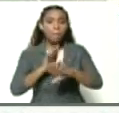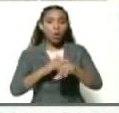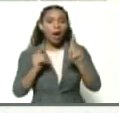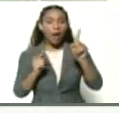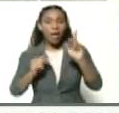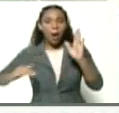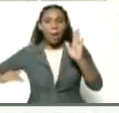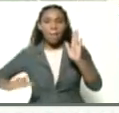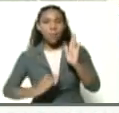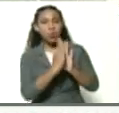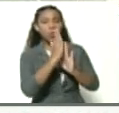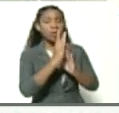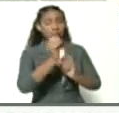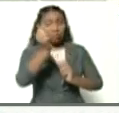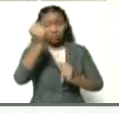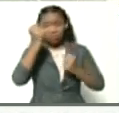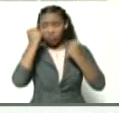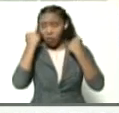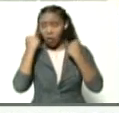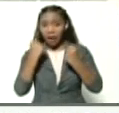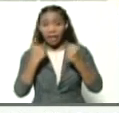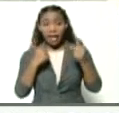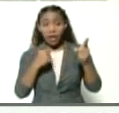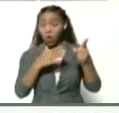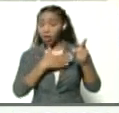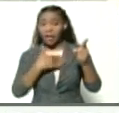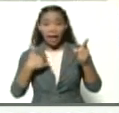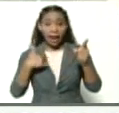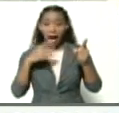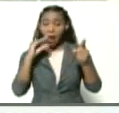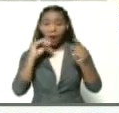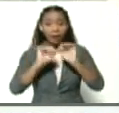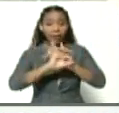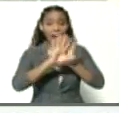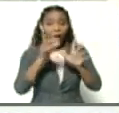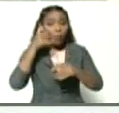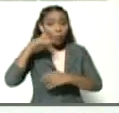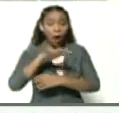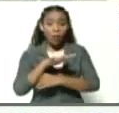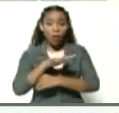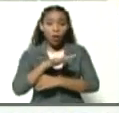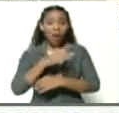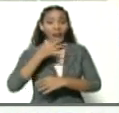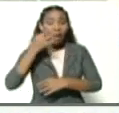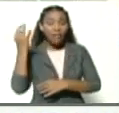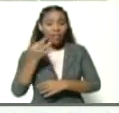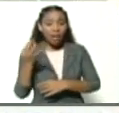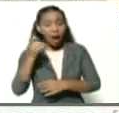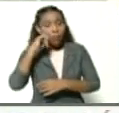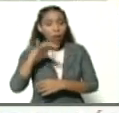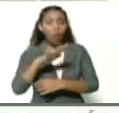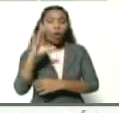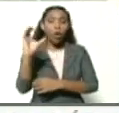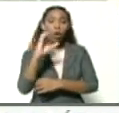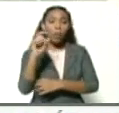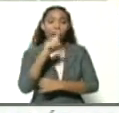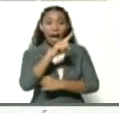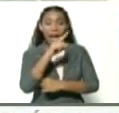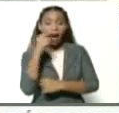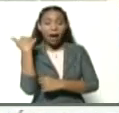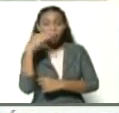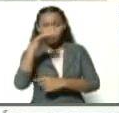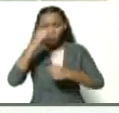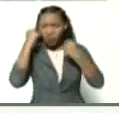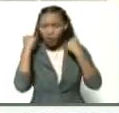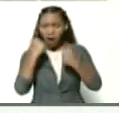repunte brutal. Y no han querido hablarle claro al pueblo de Colombia y decirle la verdad al pueblo de Colombia. Hay un repunte